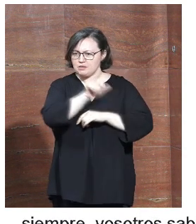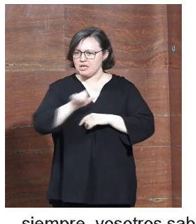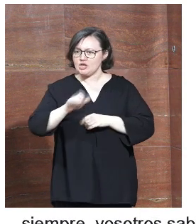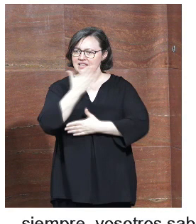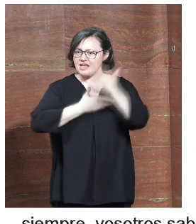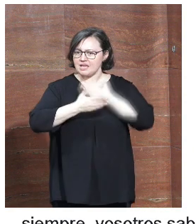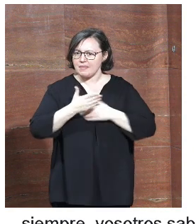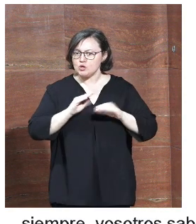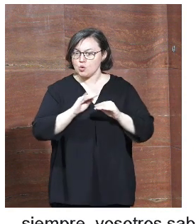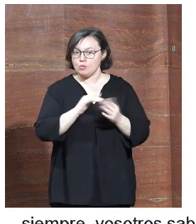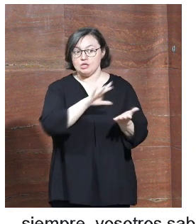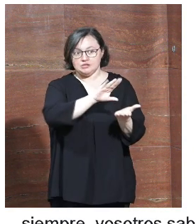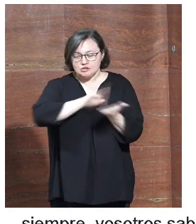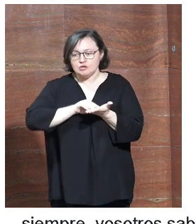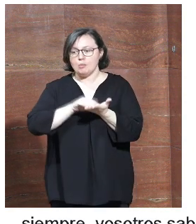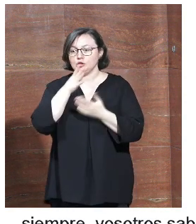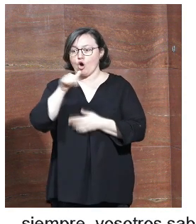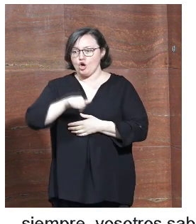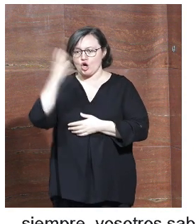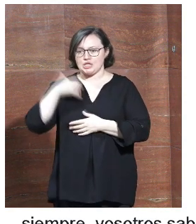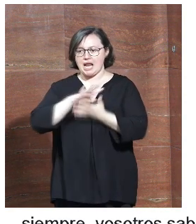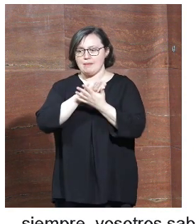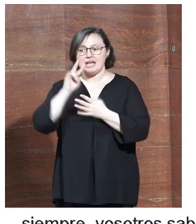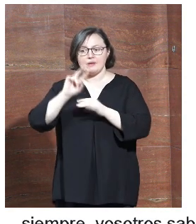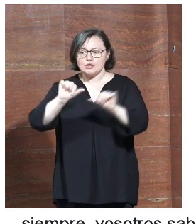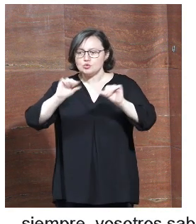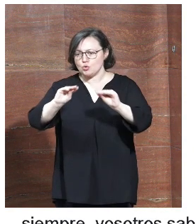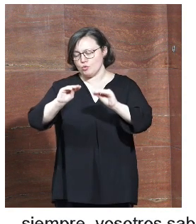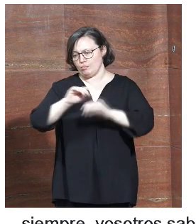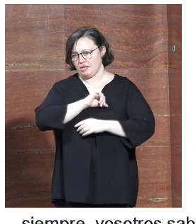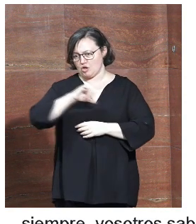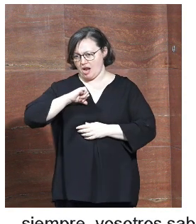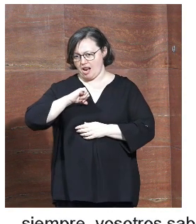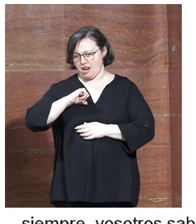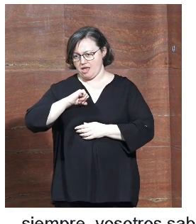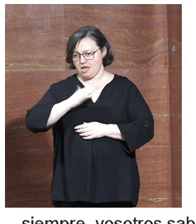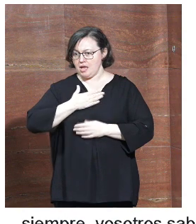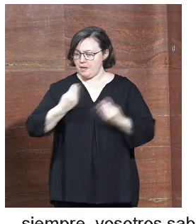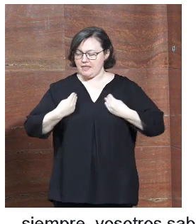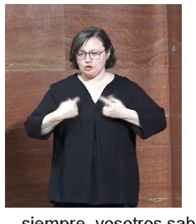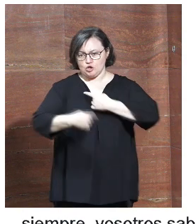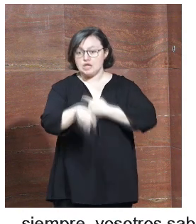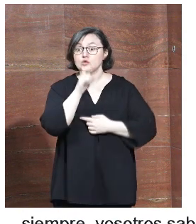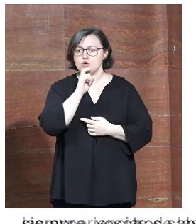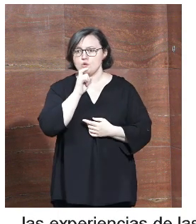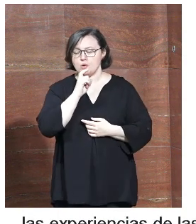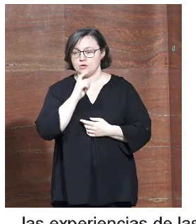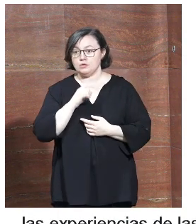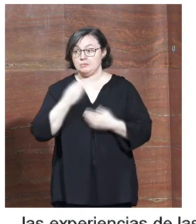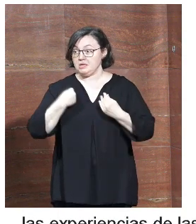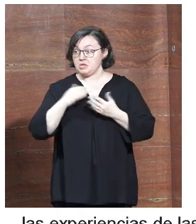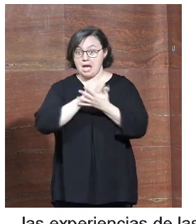personas con discapacidad. Por eso hoy Rosana nos hablará de su experiencia vital en el día a día. Y con